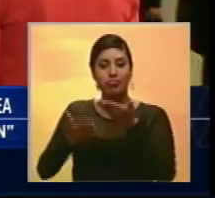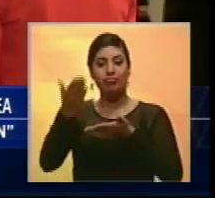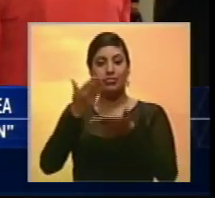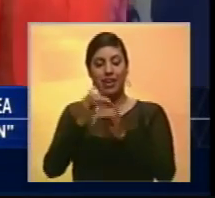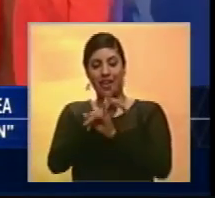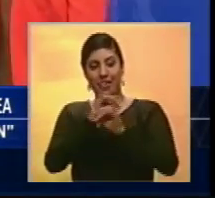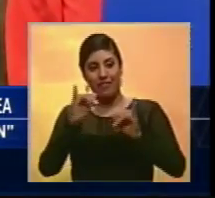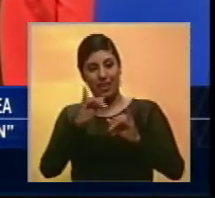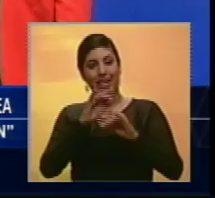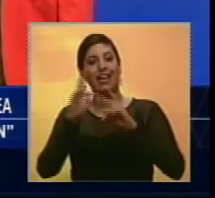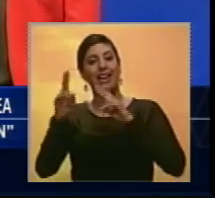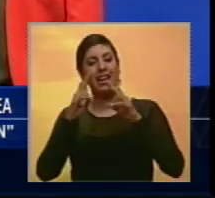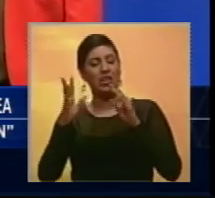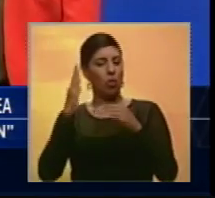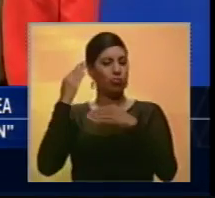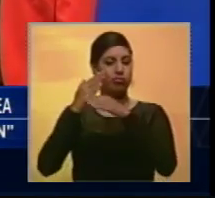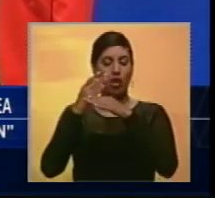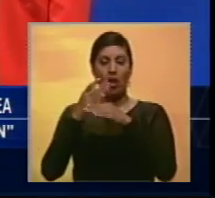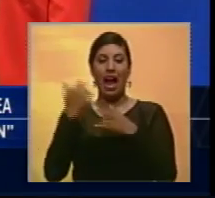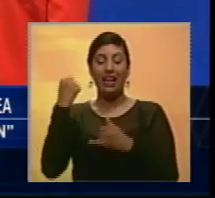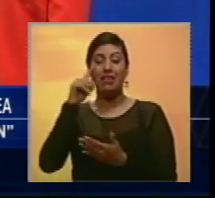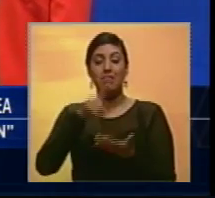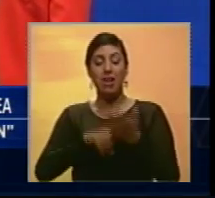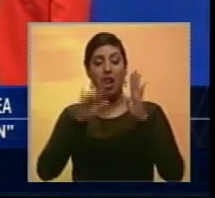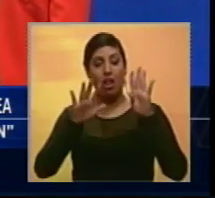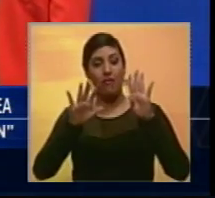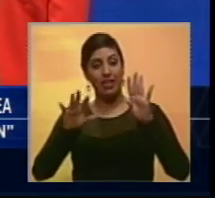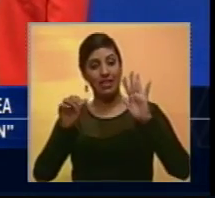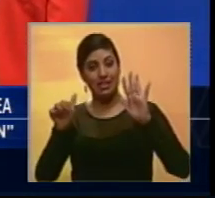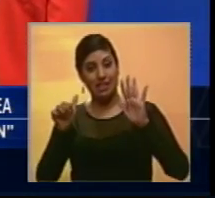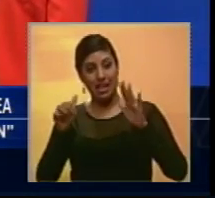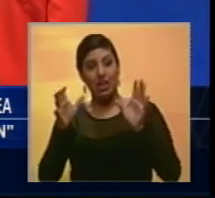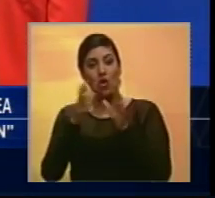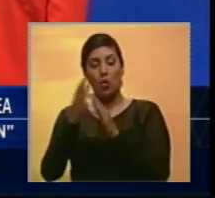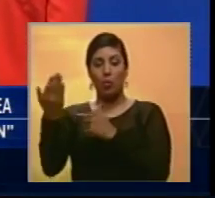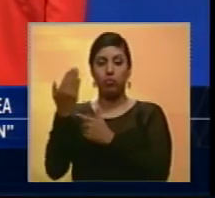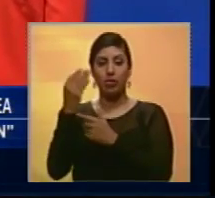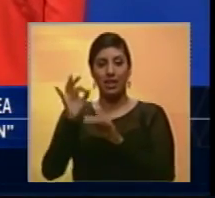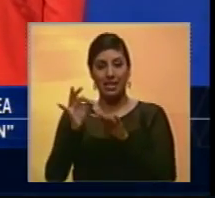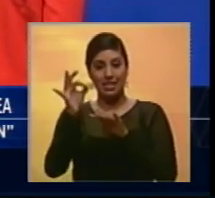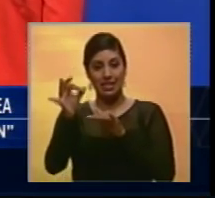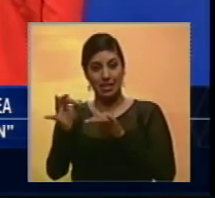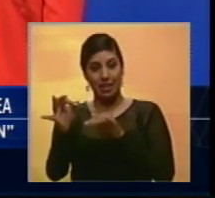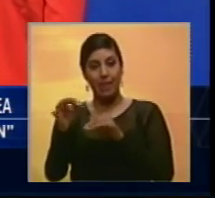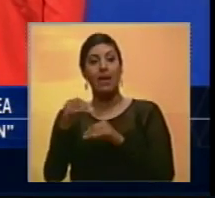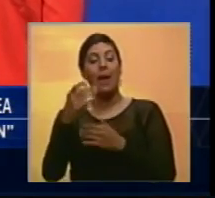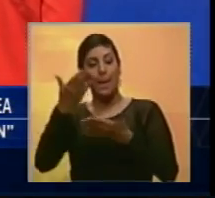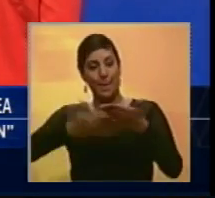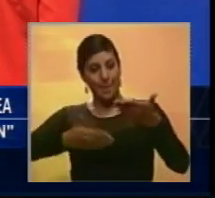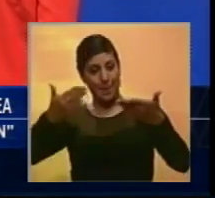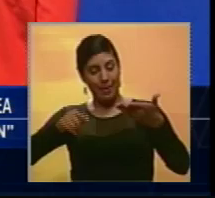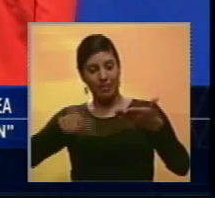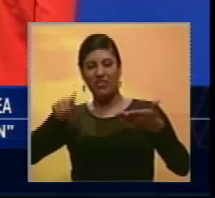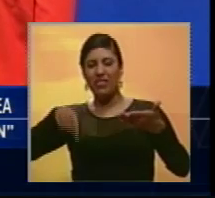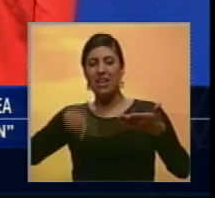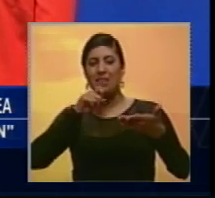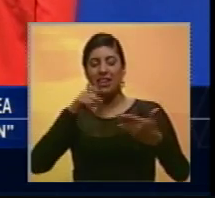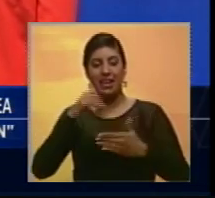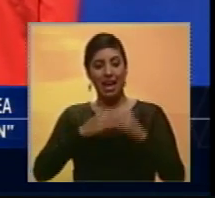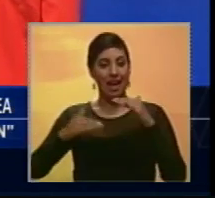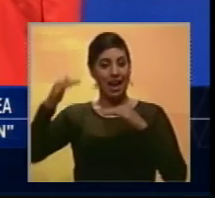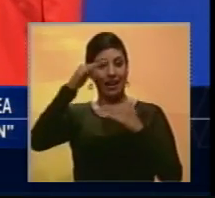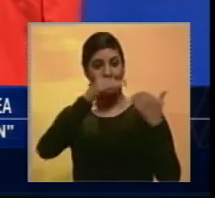poniendo fin a la relación de restricción que desde 1996 el bloque imponía sobre la isla. El documento fue firmado por la